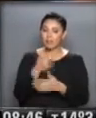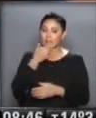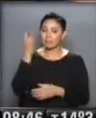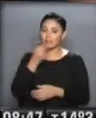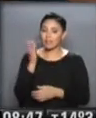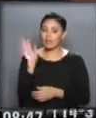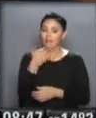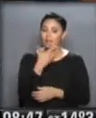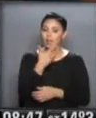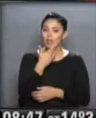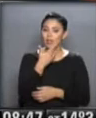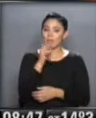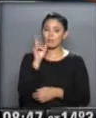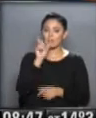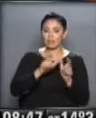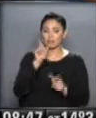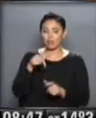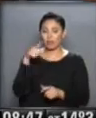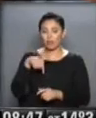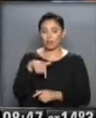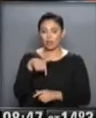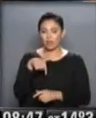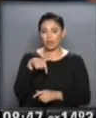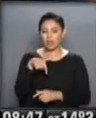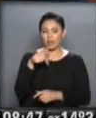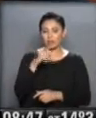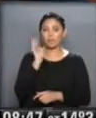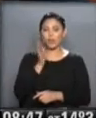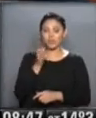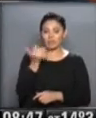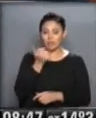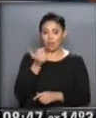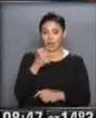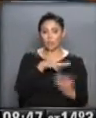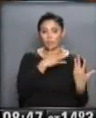todas aquellas personas que están padeciendo la violencia de género.